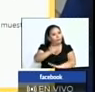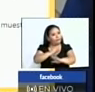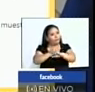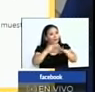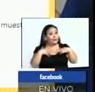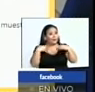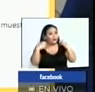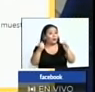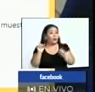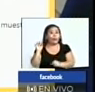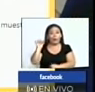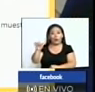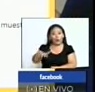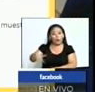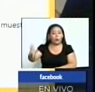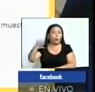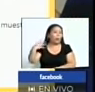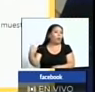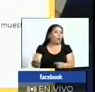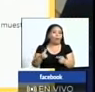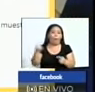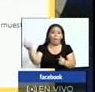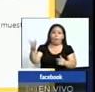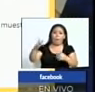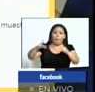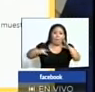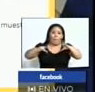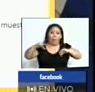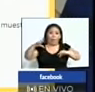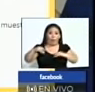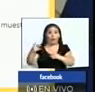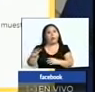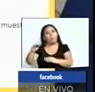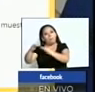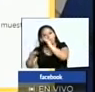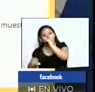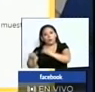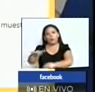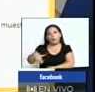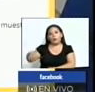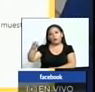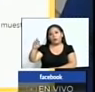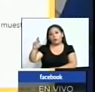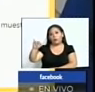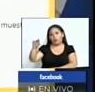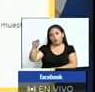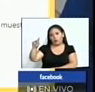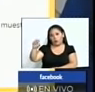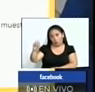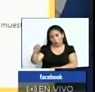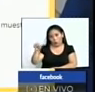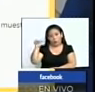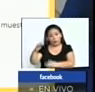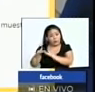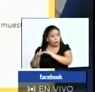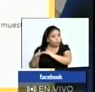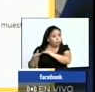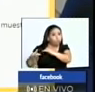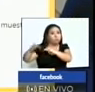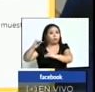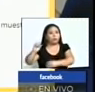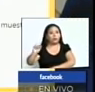de contagio en esa ciudad es superior al de Corinto y hasta 6 veces mayor que la mayoría de municipios